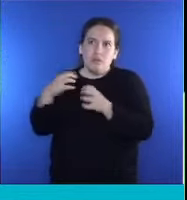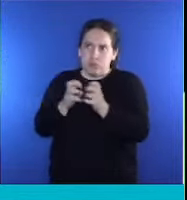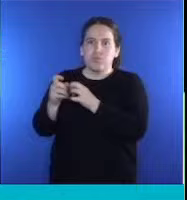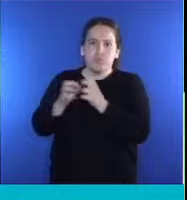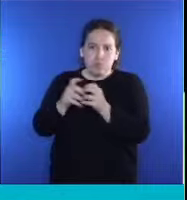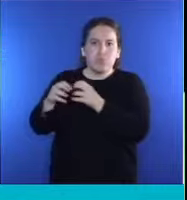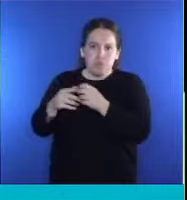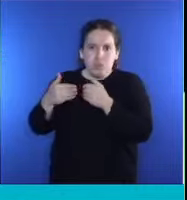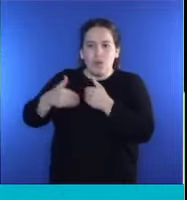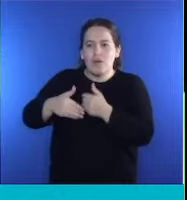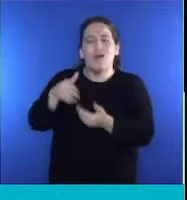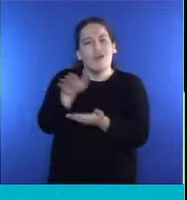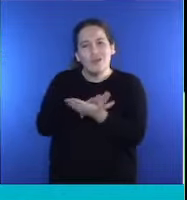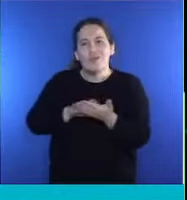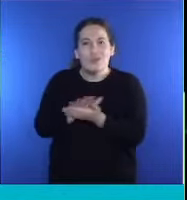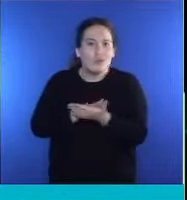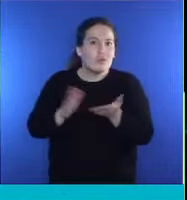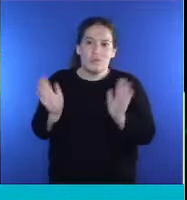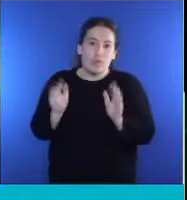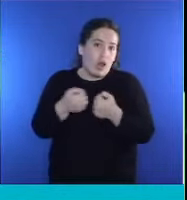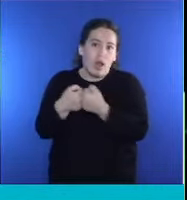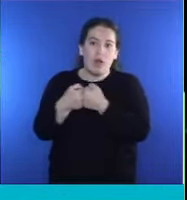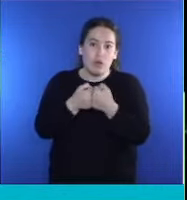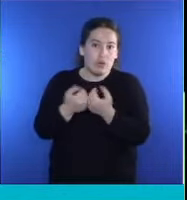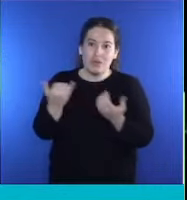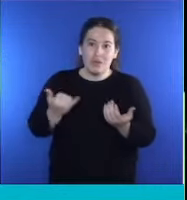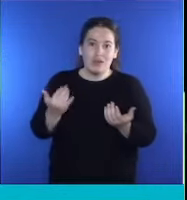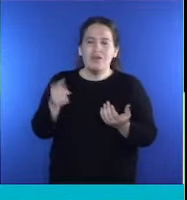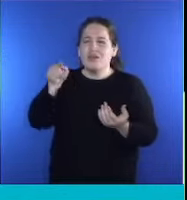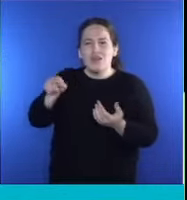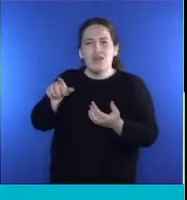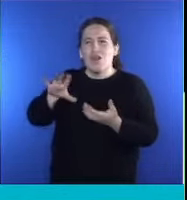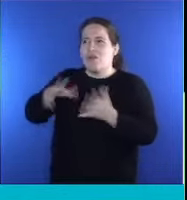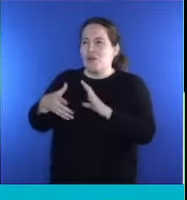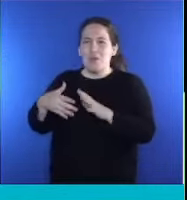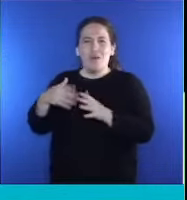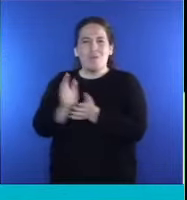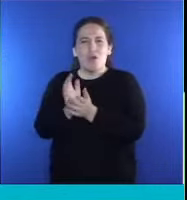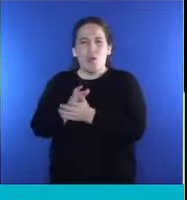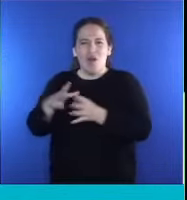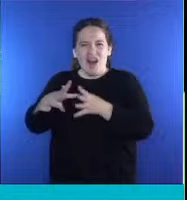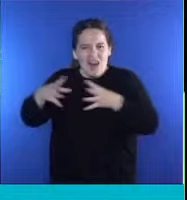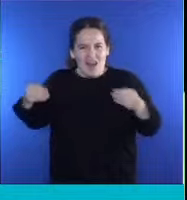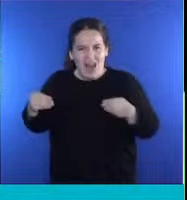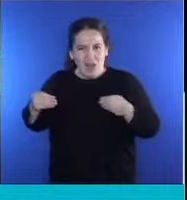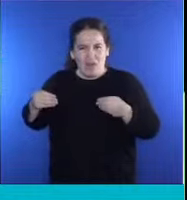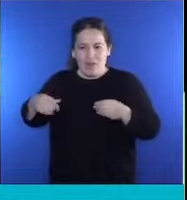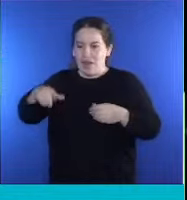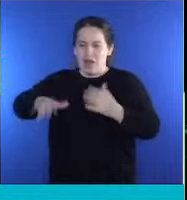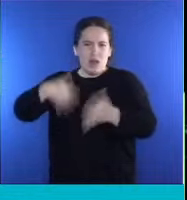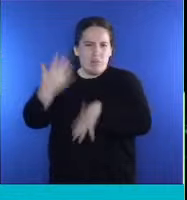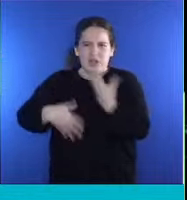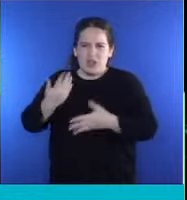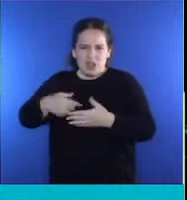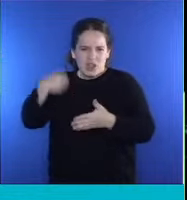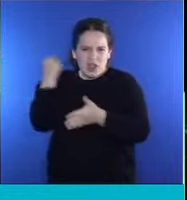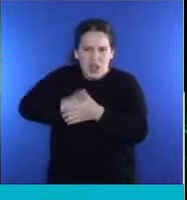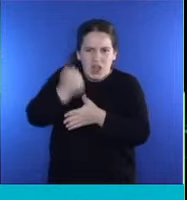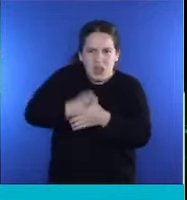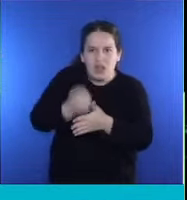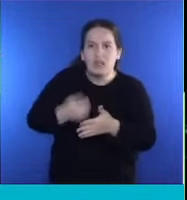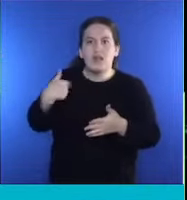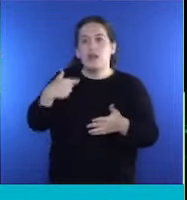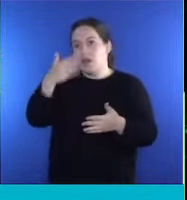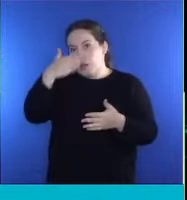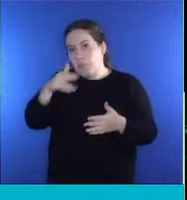tendido bajo por consenso era de esos jugadores como como en el rugby no que durante el partido todo y después en el